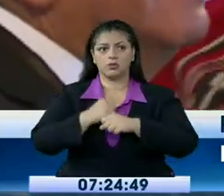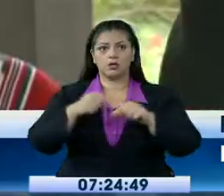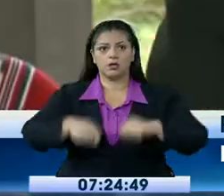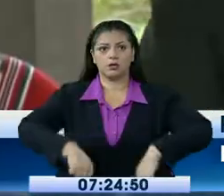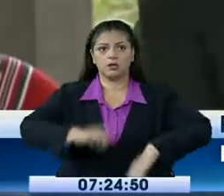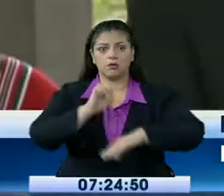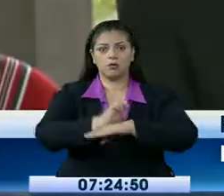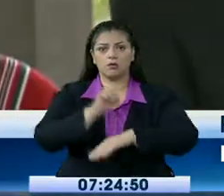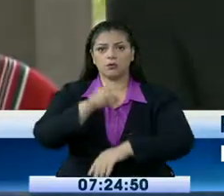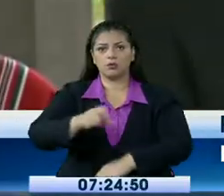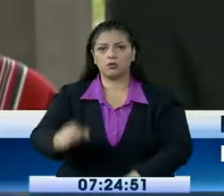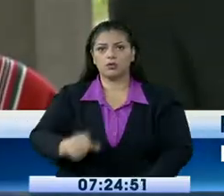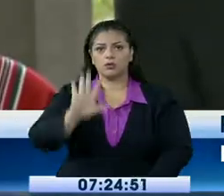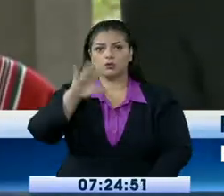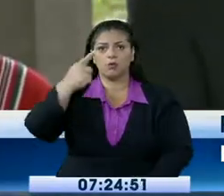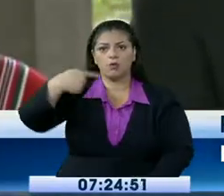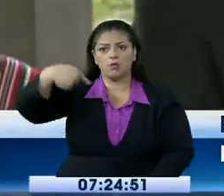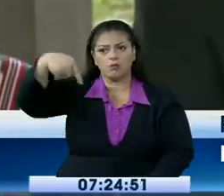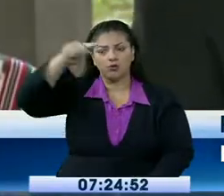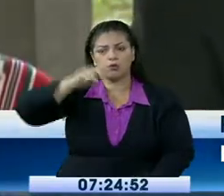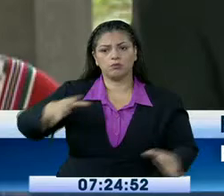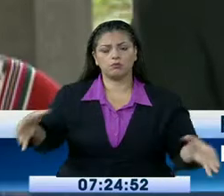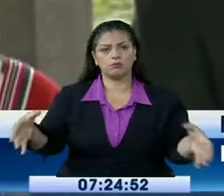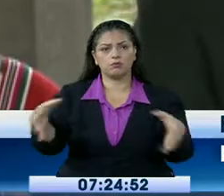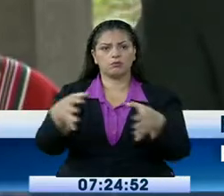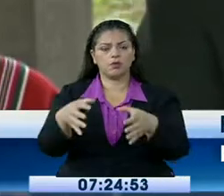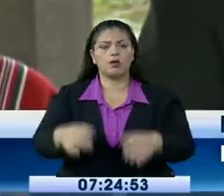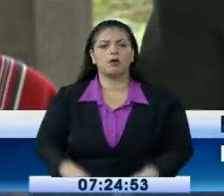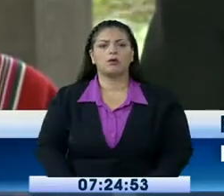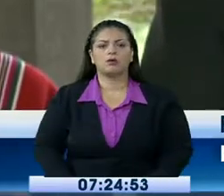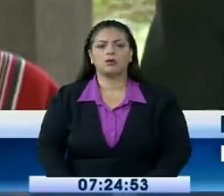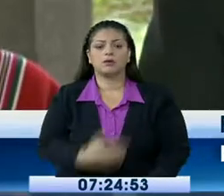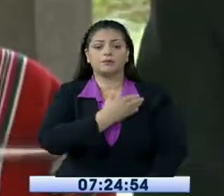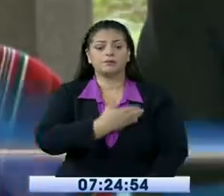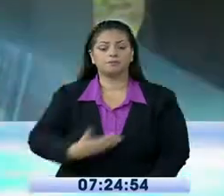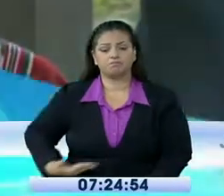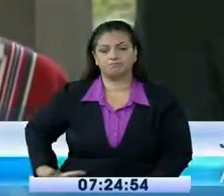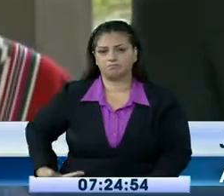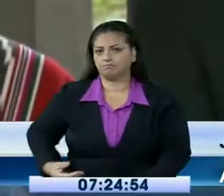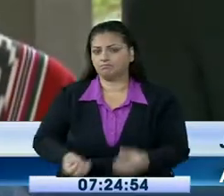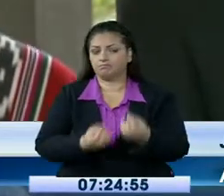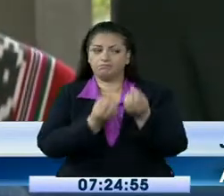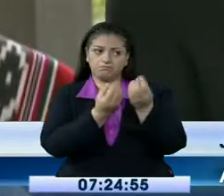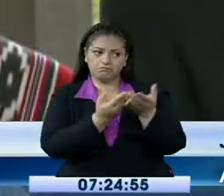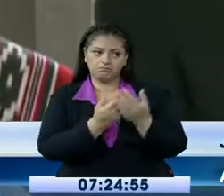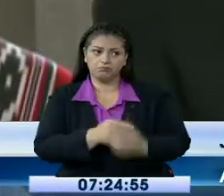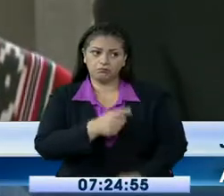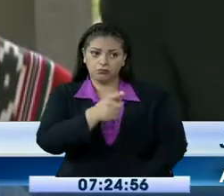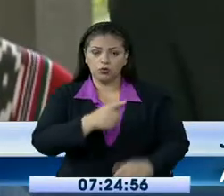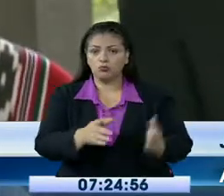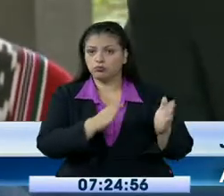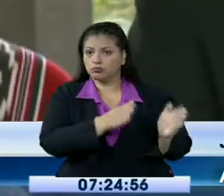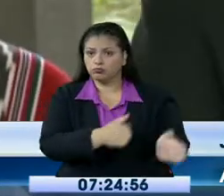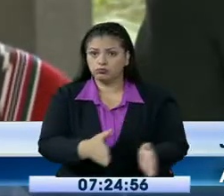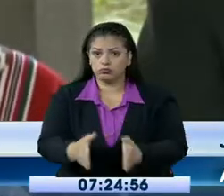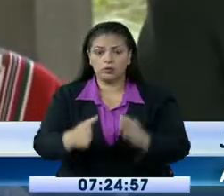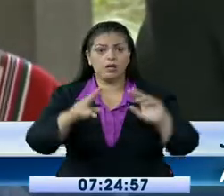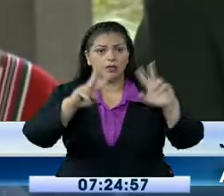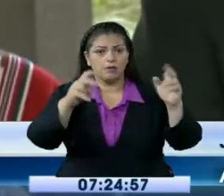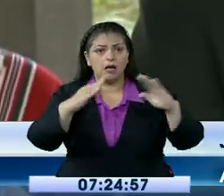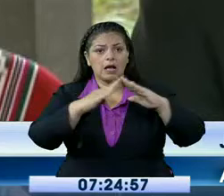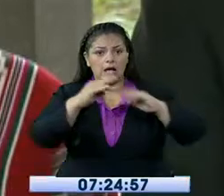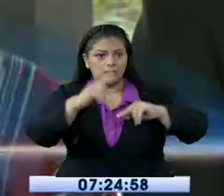ecuatorianos. Por otra parte, también al presidente se le ha reiterado el apoyo para lo que es los planes de vivienda, a través de lo